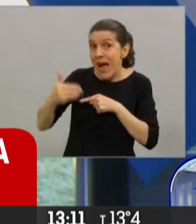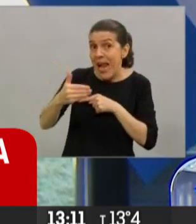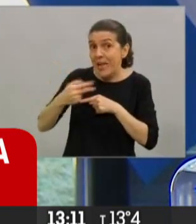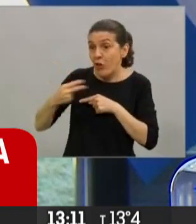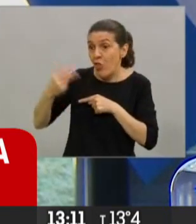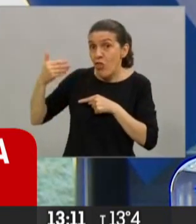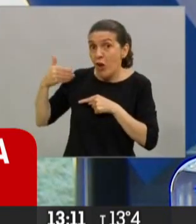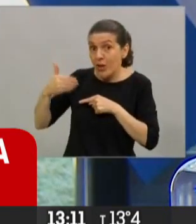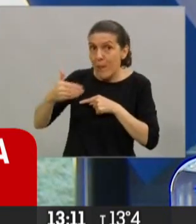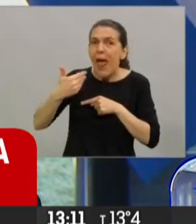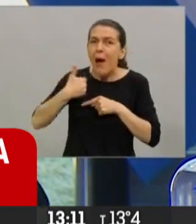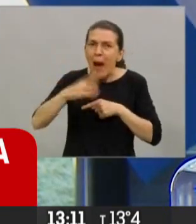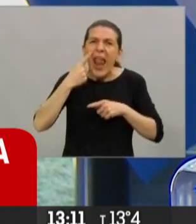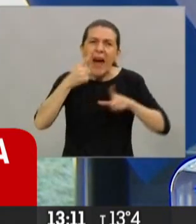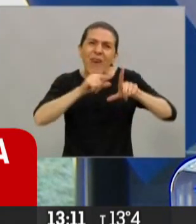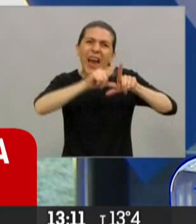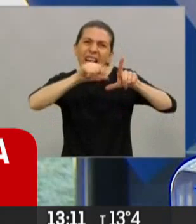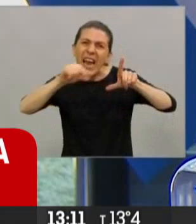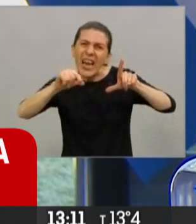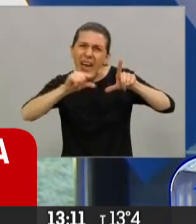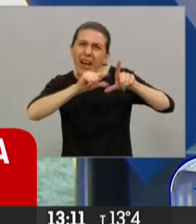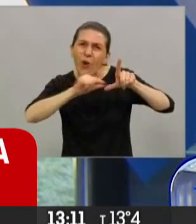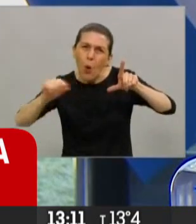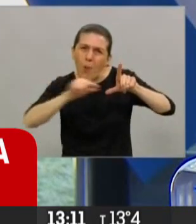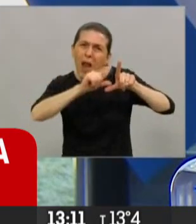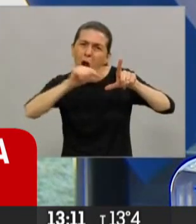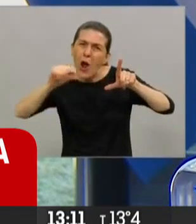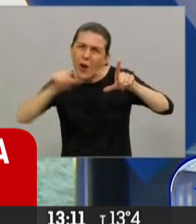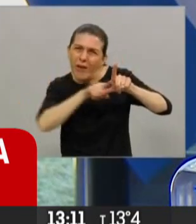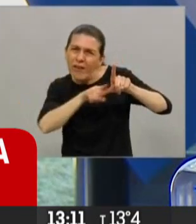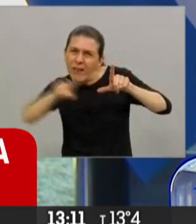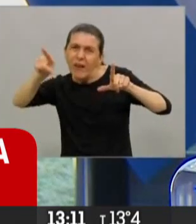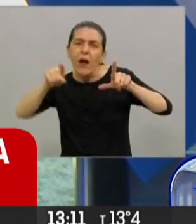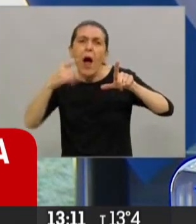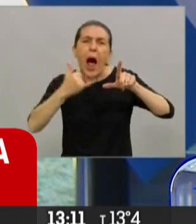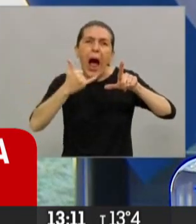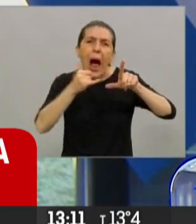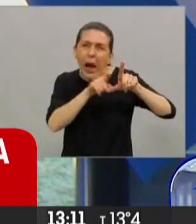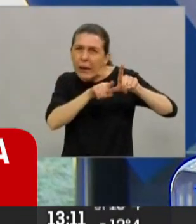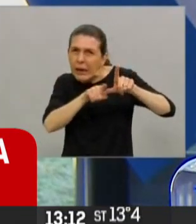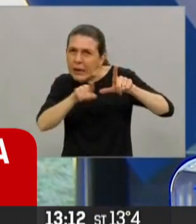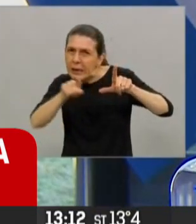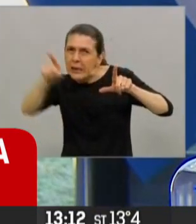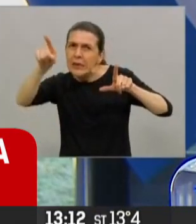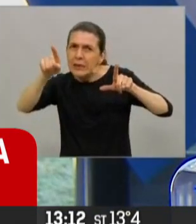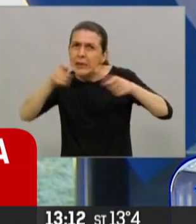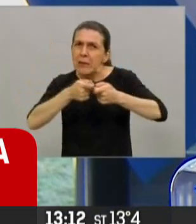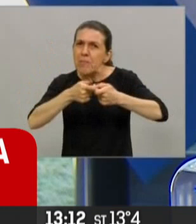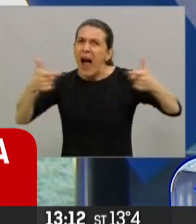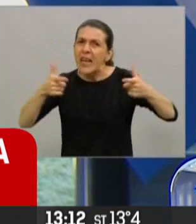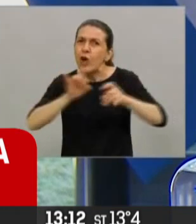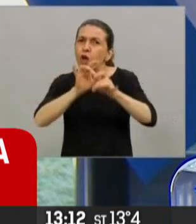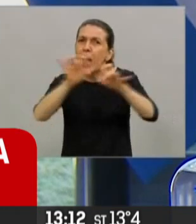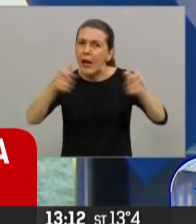de los números que vamos a revisar y que ustedes ya conocen, donde se observa un incremento en el número